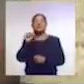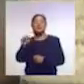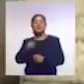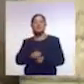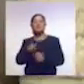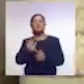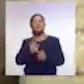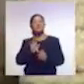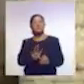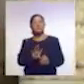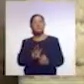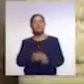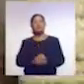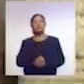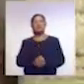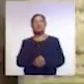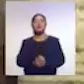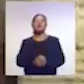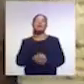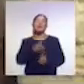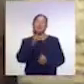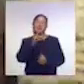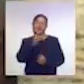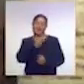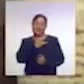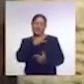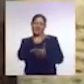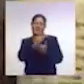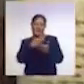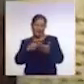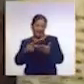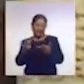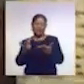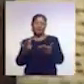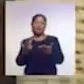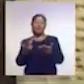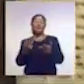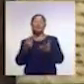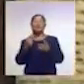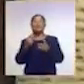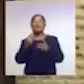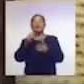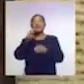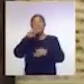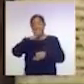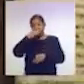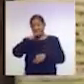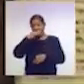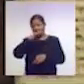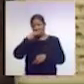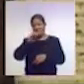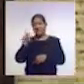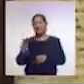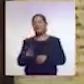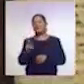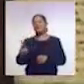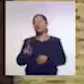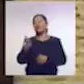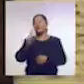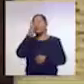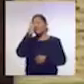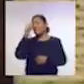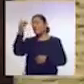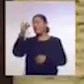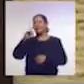se presentarán en el marco de la Feria del Pueblo Mágico de Tlaxco. Así es que si usted quiere asistir, le